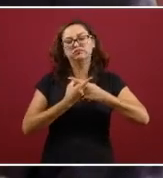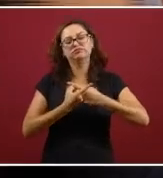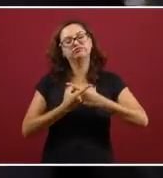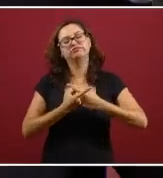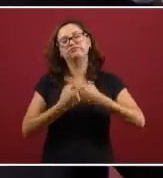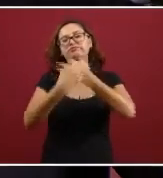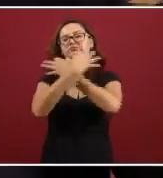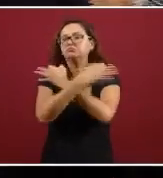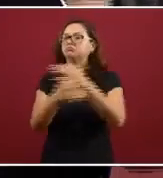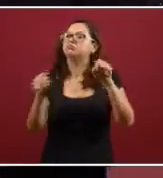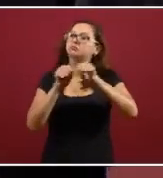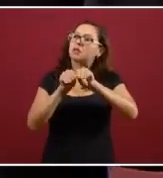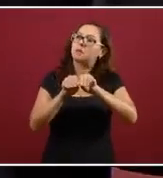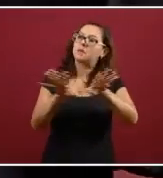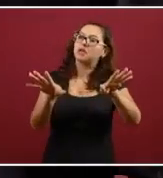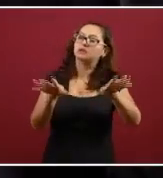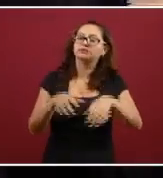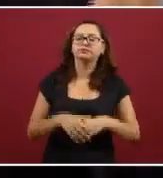Y